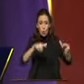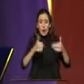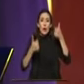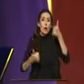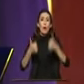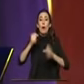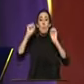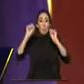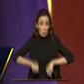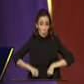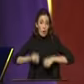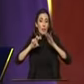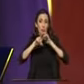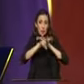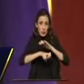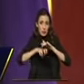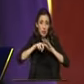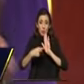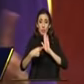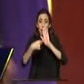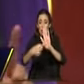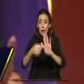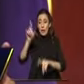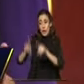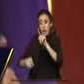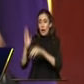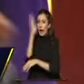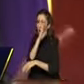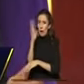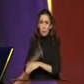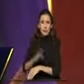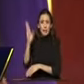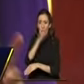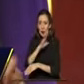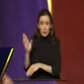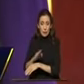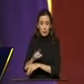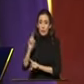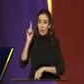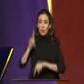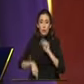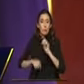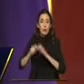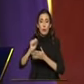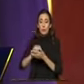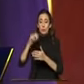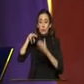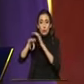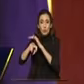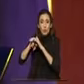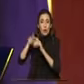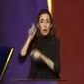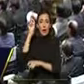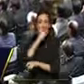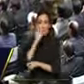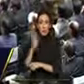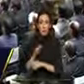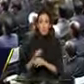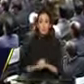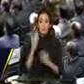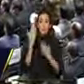en las que se puede desarrollar la minería y aquellas en que jamás, en las que nunca lo permitiremos.